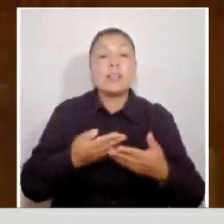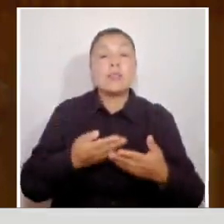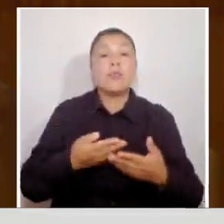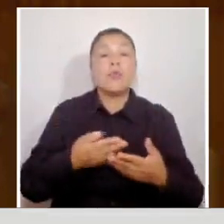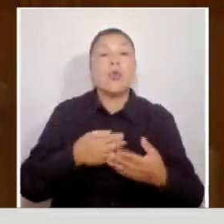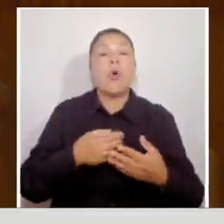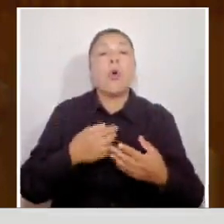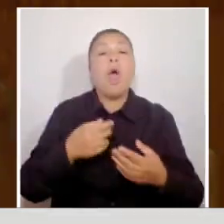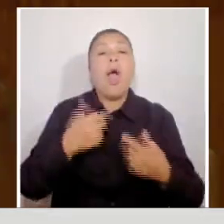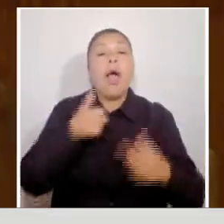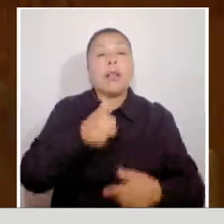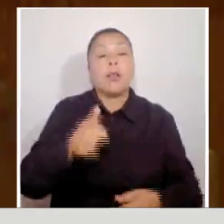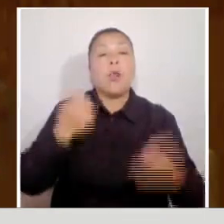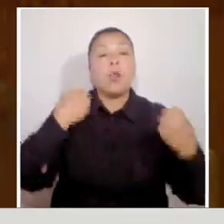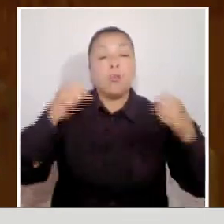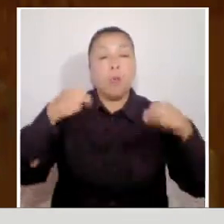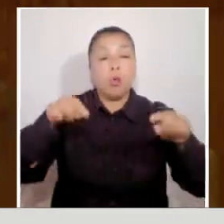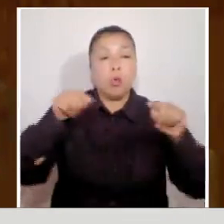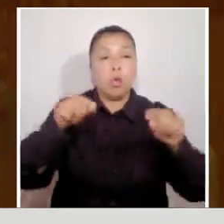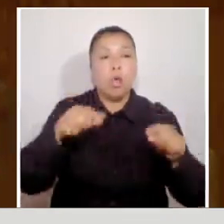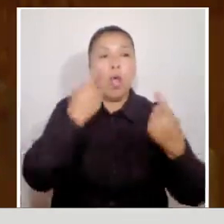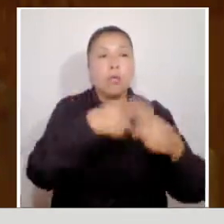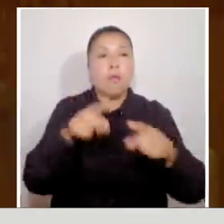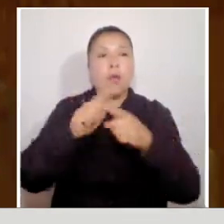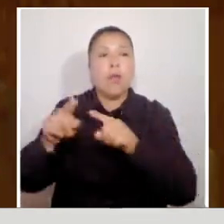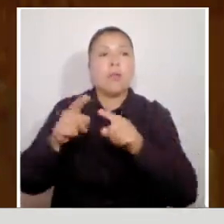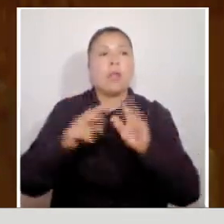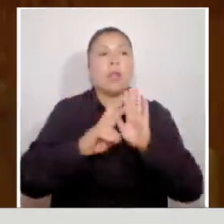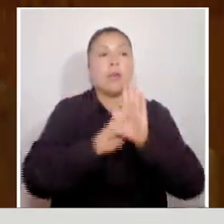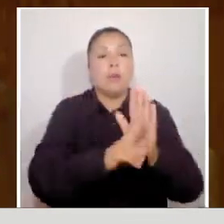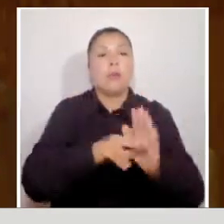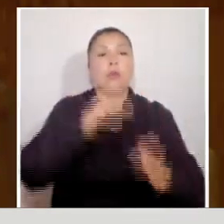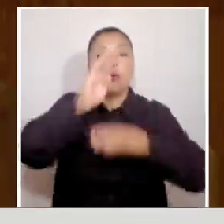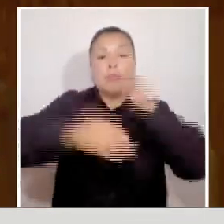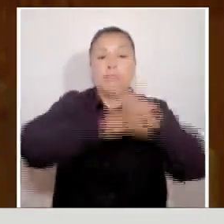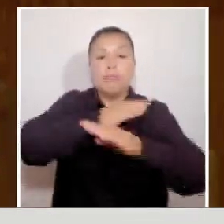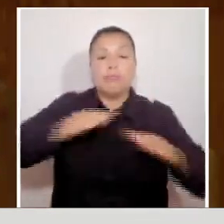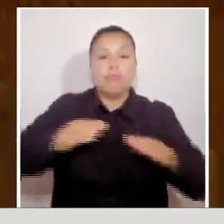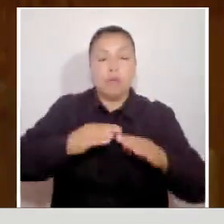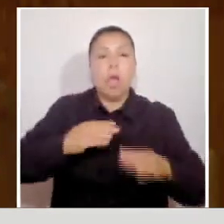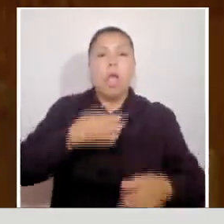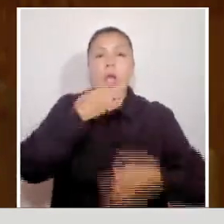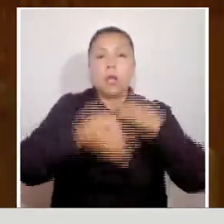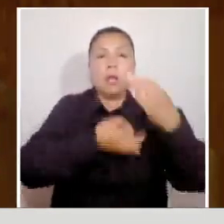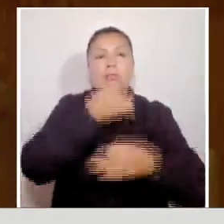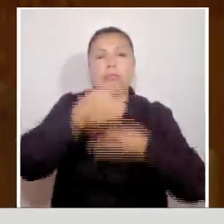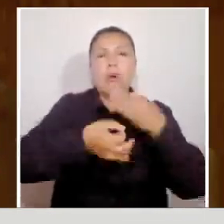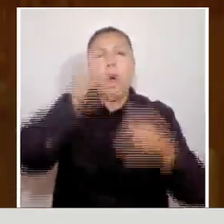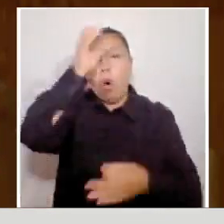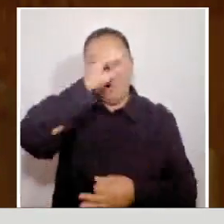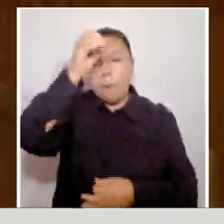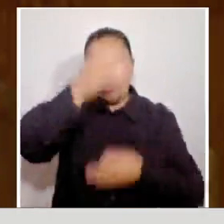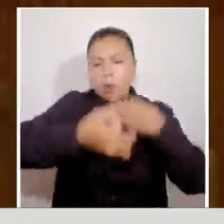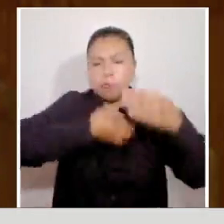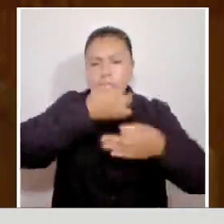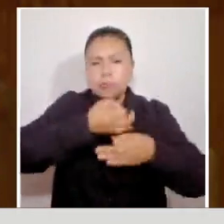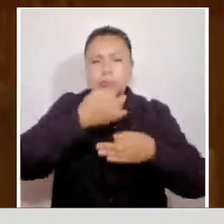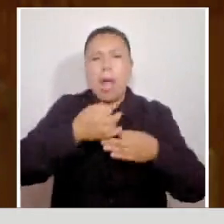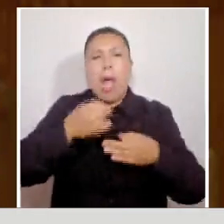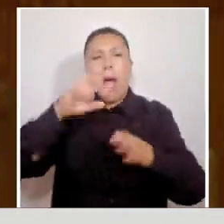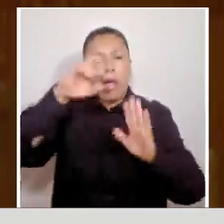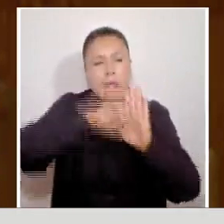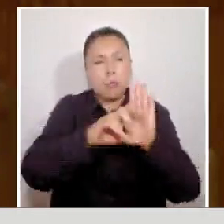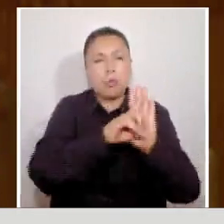movilización nacional y a diversos representantes de artes marciales quees dieron a conocer sus opiniones en torno a esta iniciativa